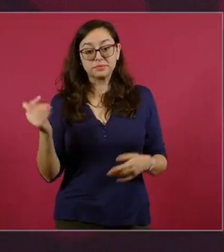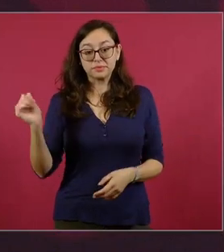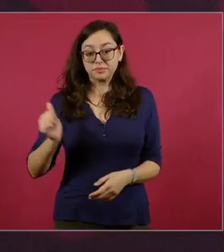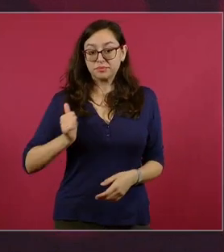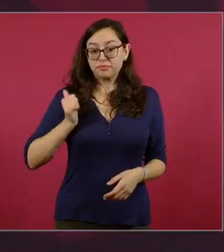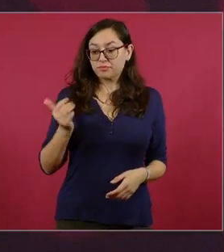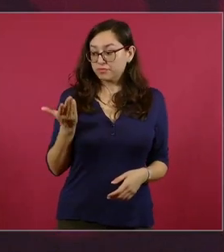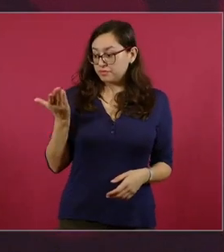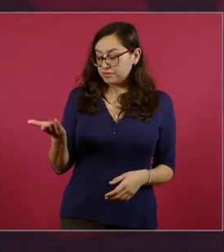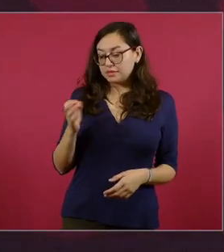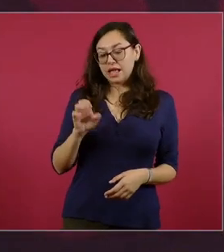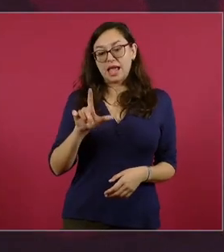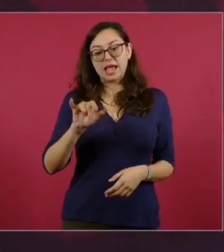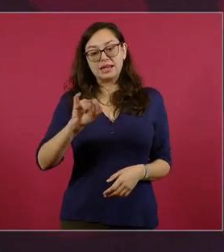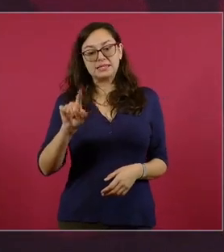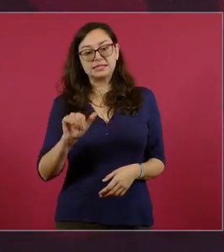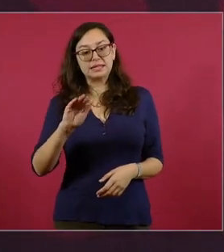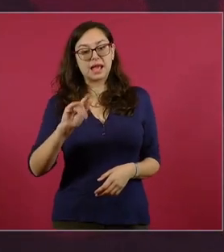colaboración.